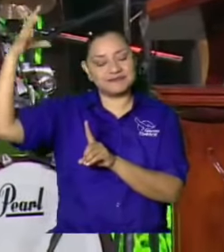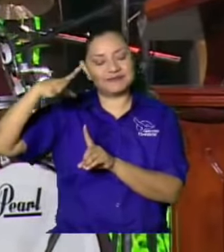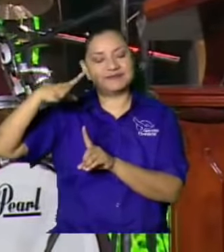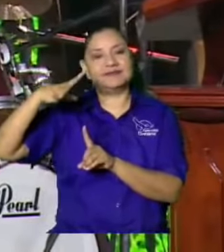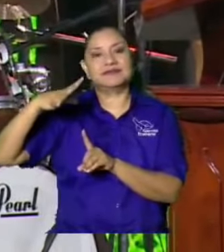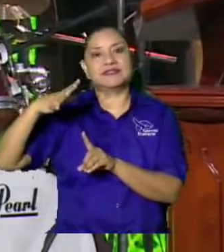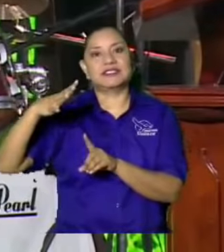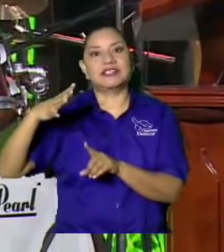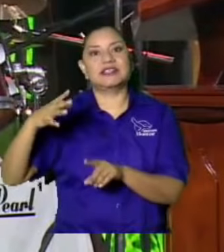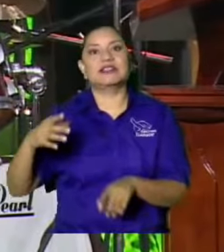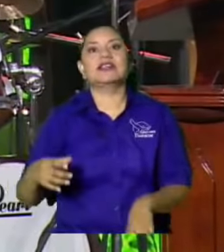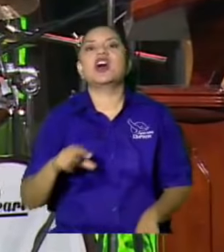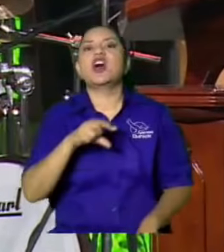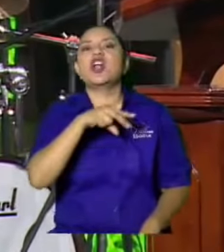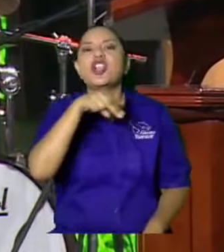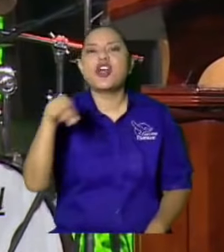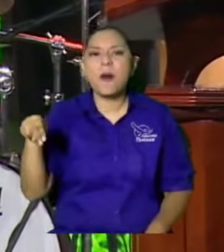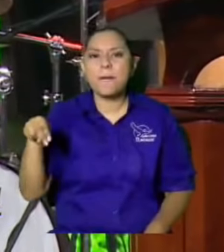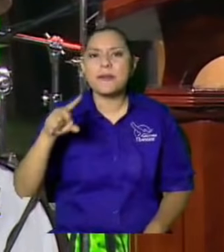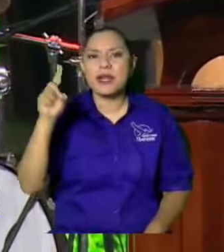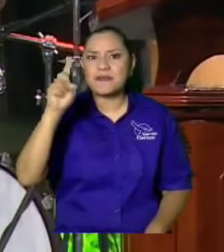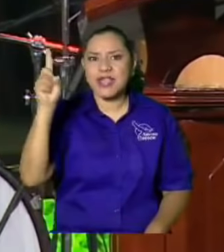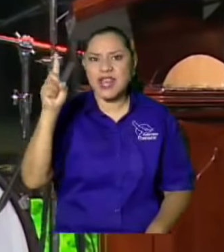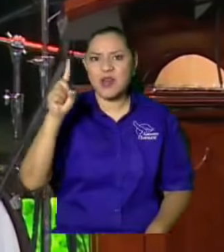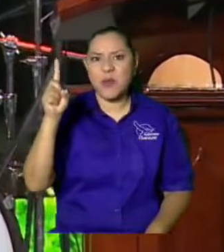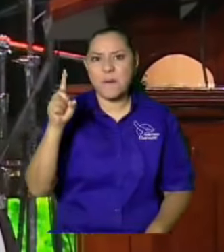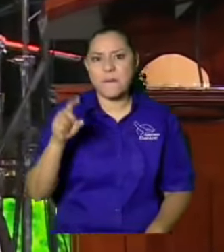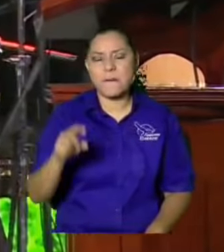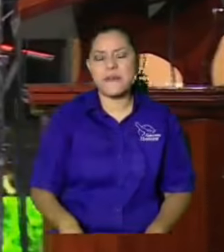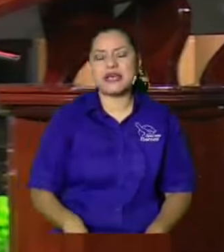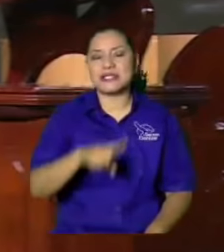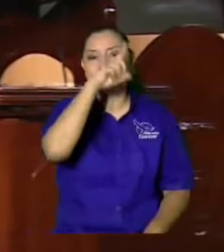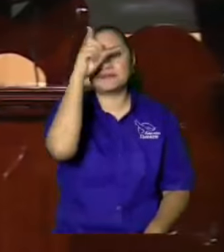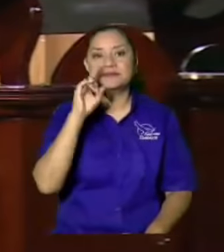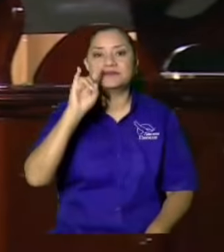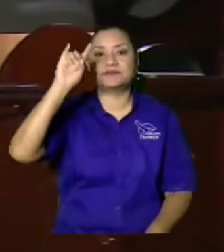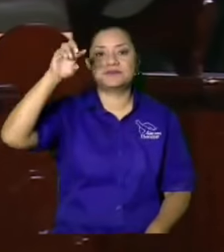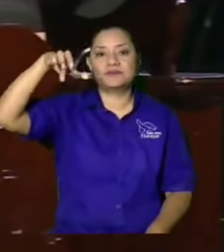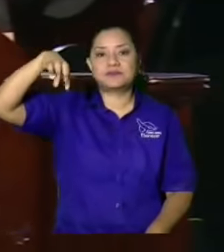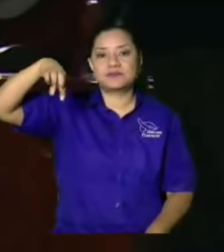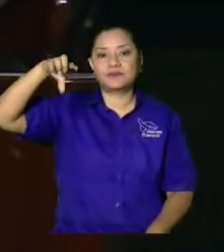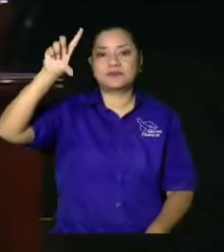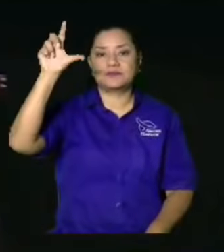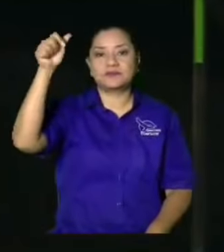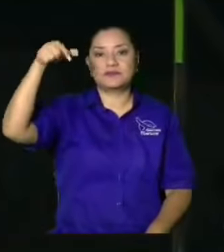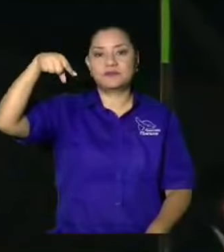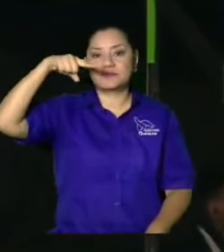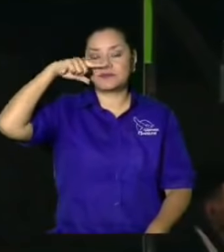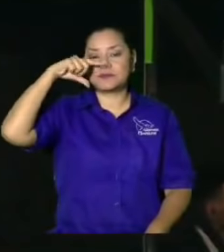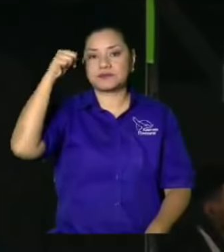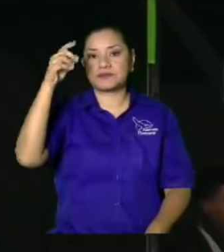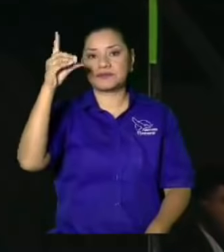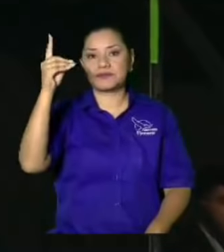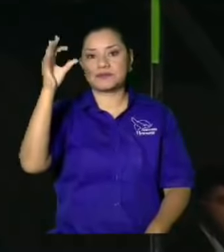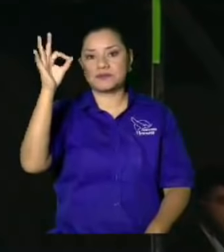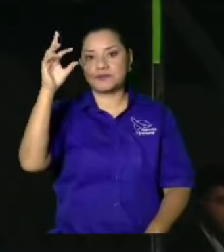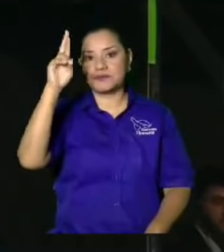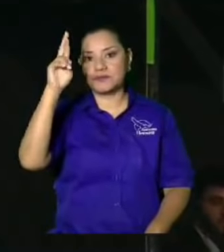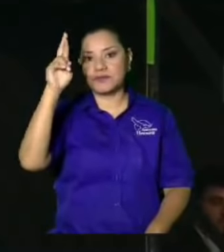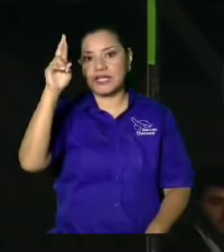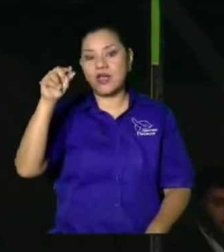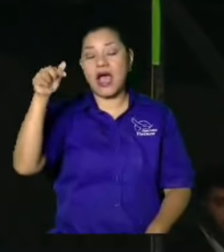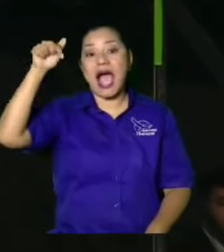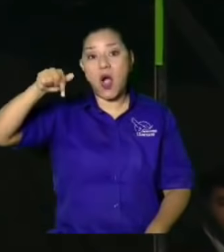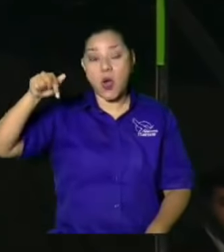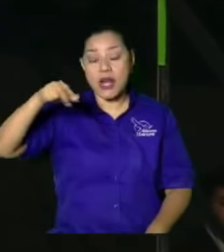te llamas? Jacob. Ya no más suplantador, ya no más suplantador. Ahora pueblo de Dios, príncipe de